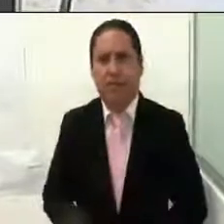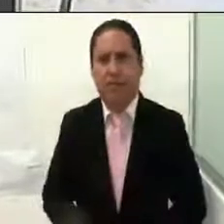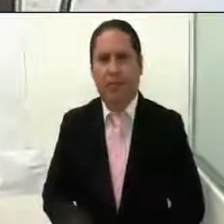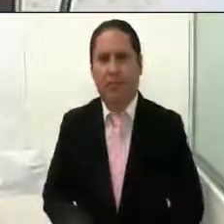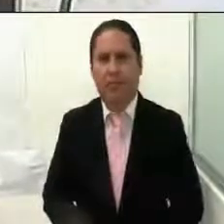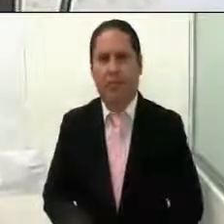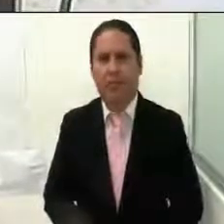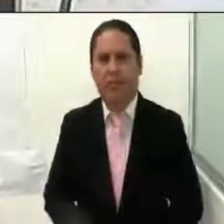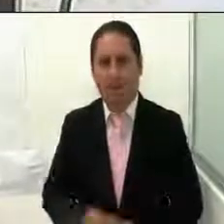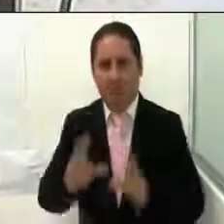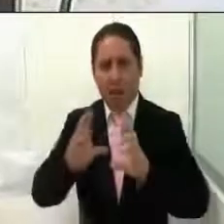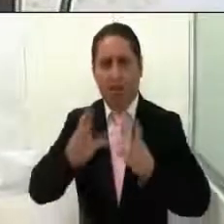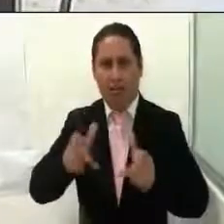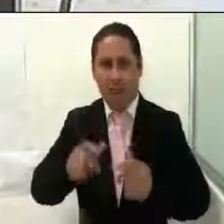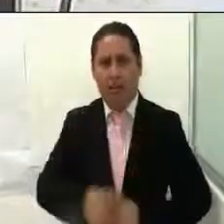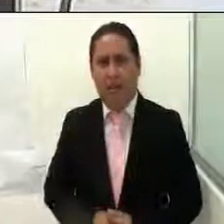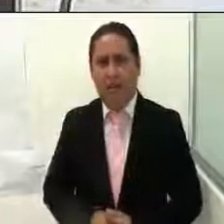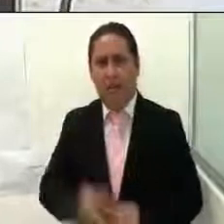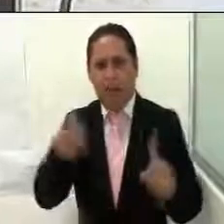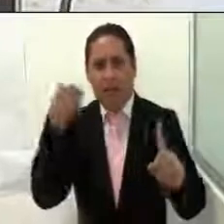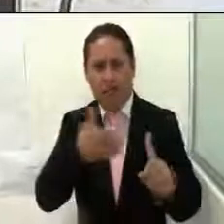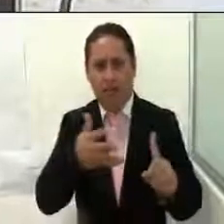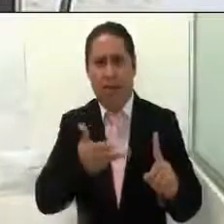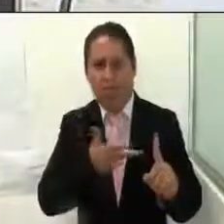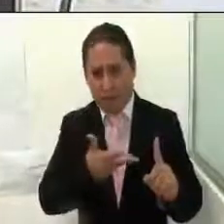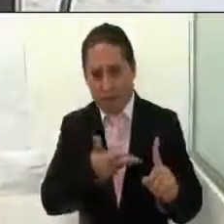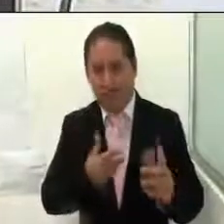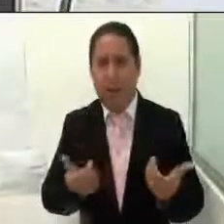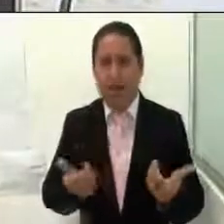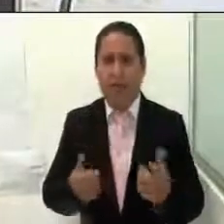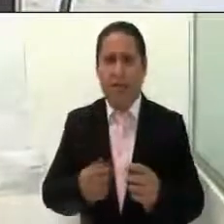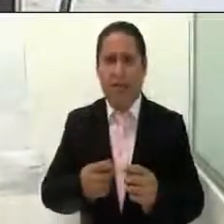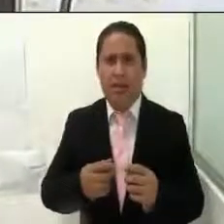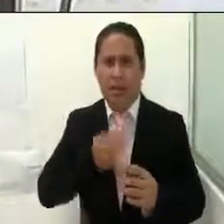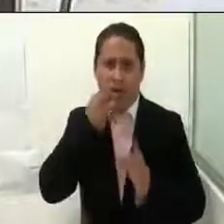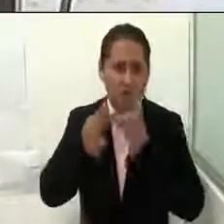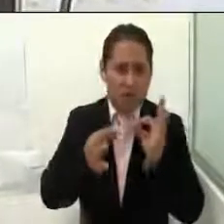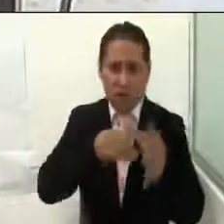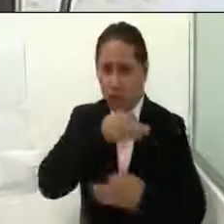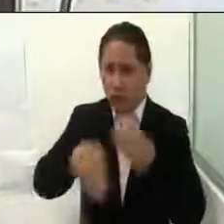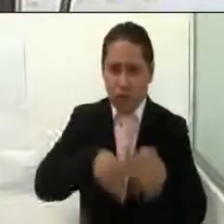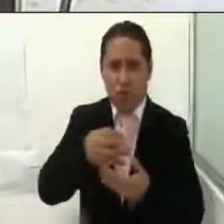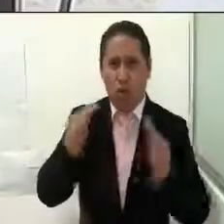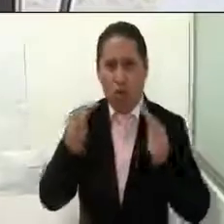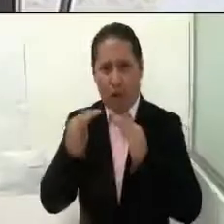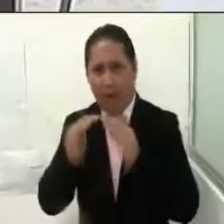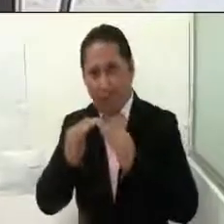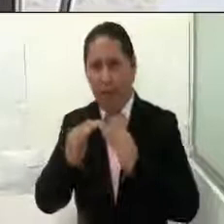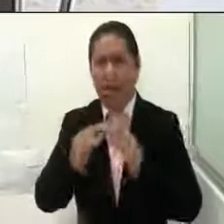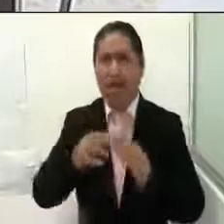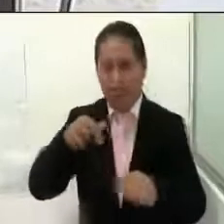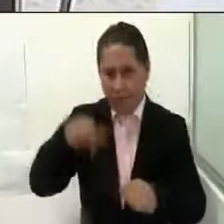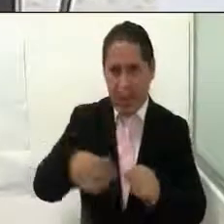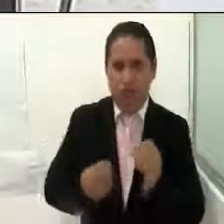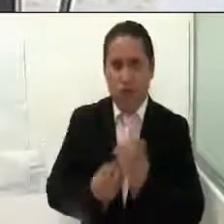en chiapas con la finalidad de procesar y consolidar la información catastral con información actualizada que sirva de base